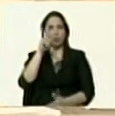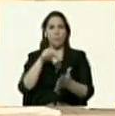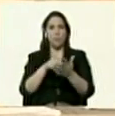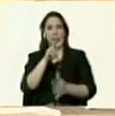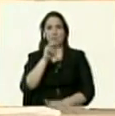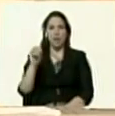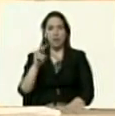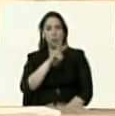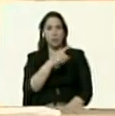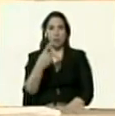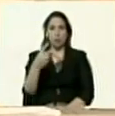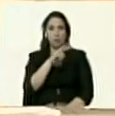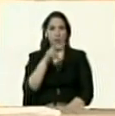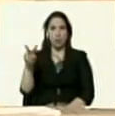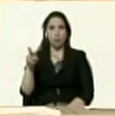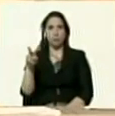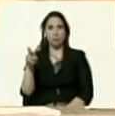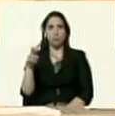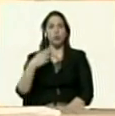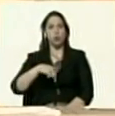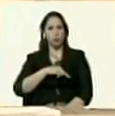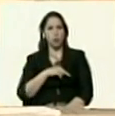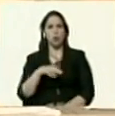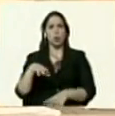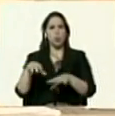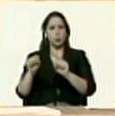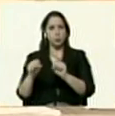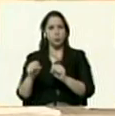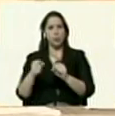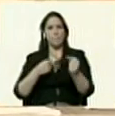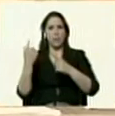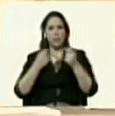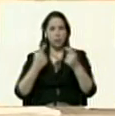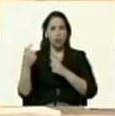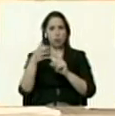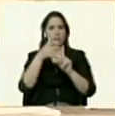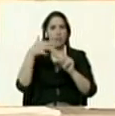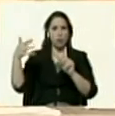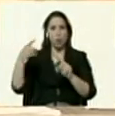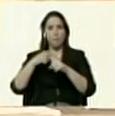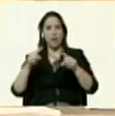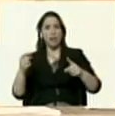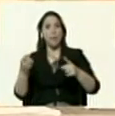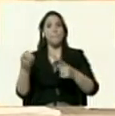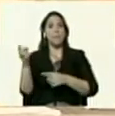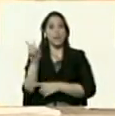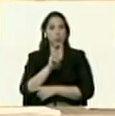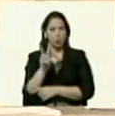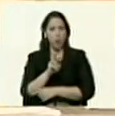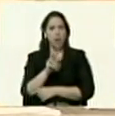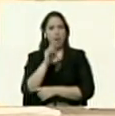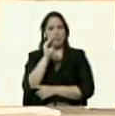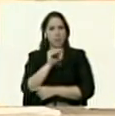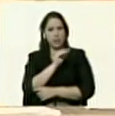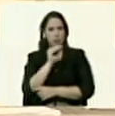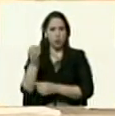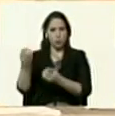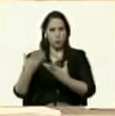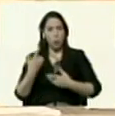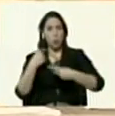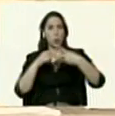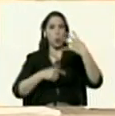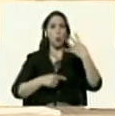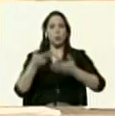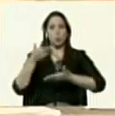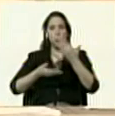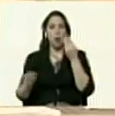2021, 2022, asegurando, por ejemplo, los envíos de trigo para Venezuela, que ha sido una bendición, entre otros.